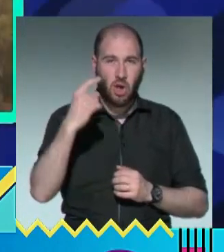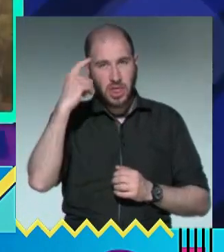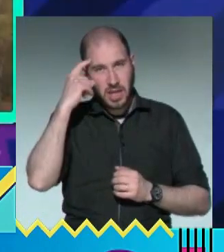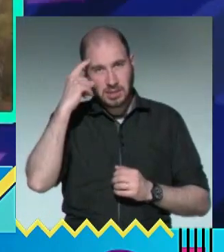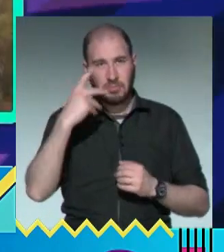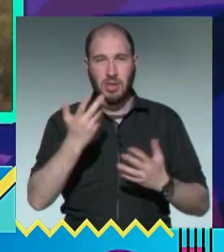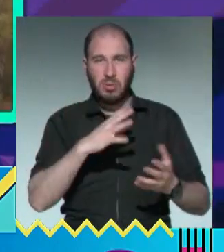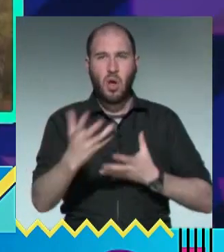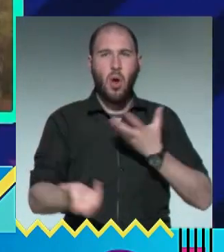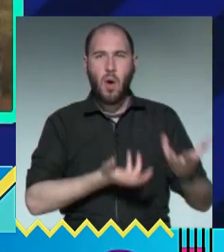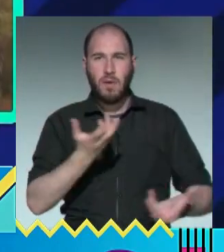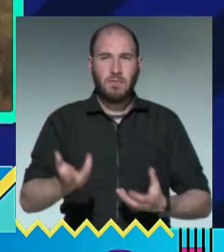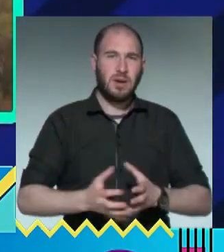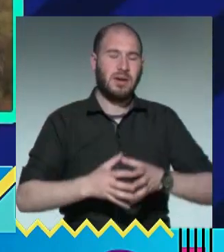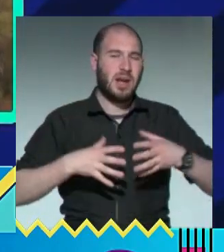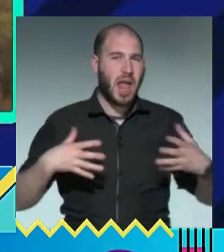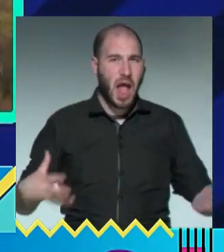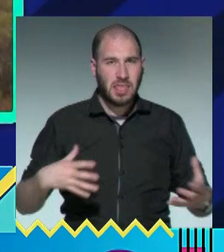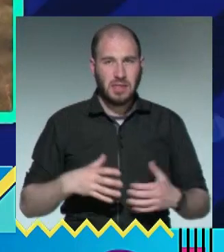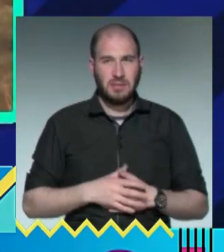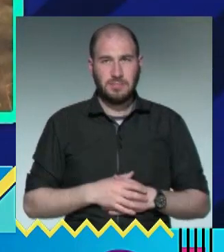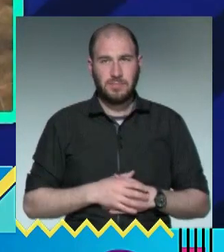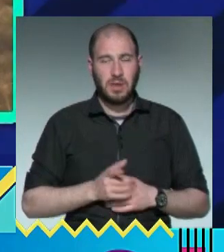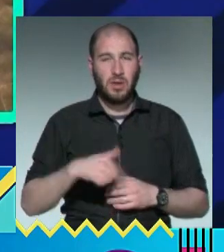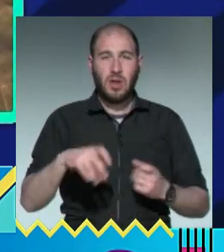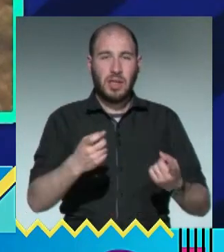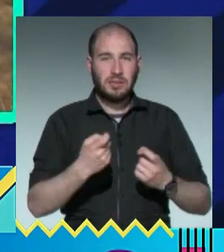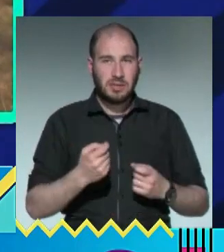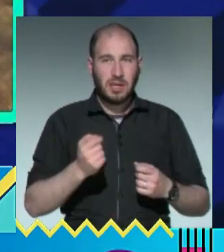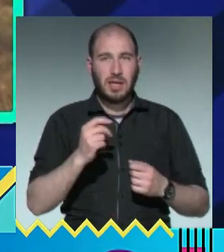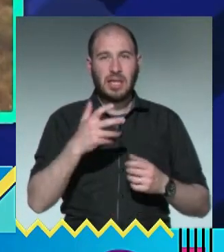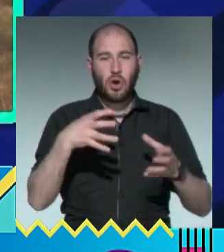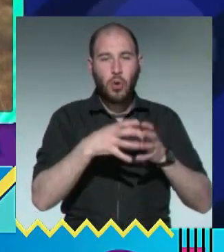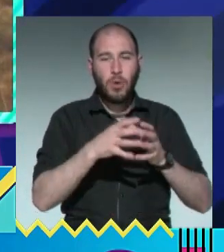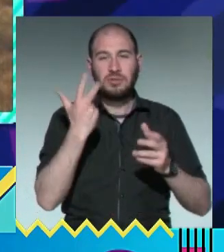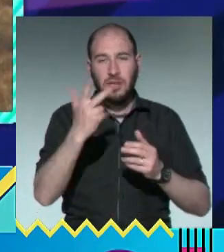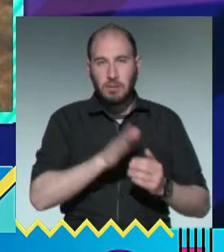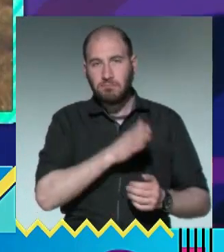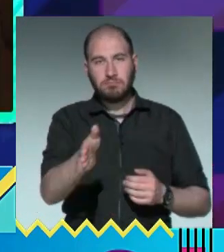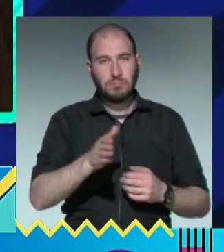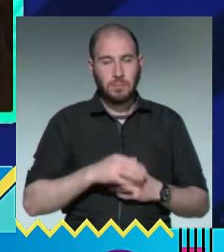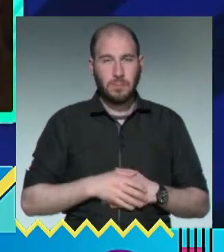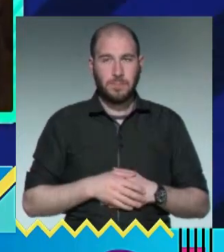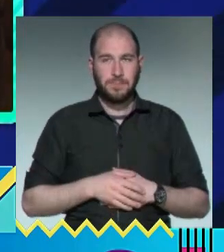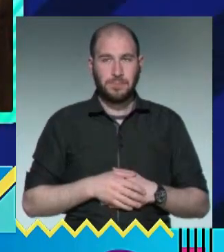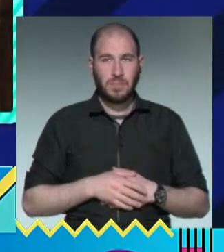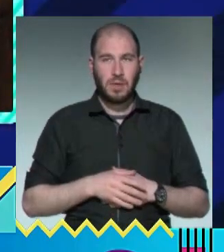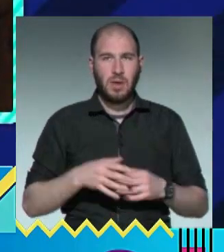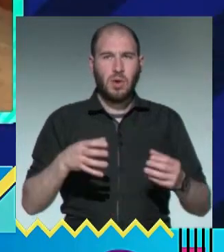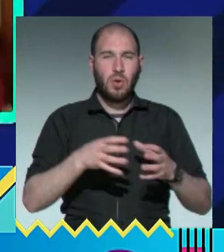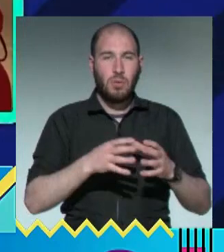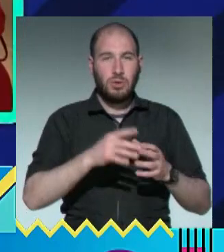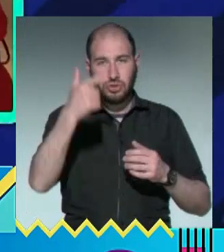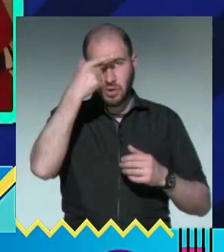días, hay incendios de magnitud muy grande, donde necesitamos más de 3 dotaciones. Dotaciones le llamamos a